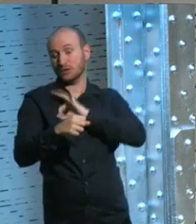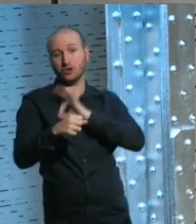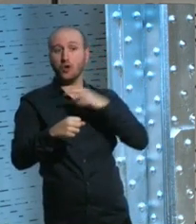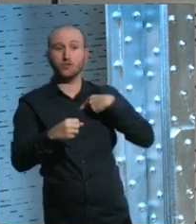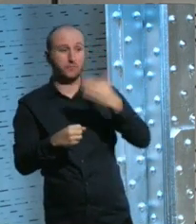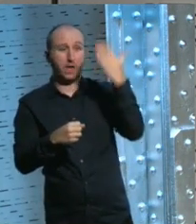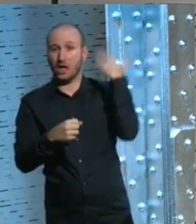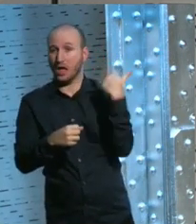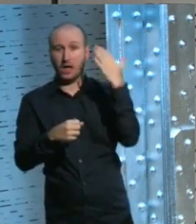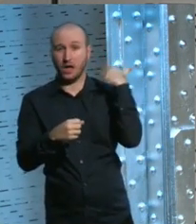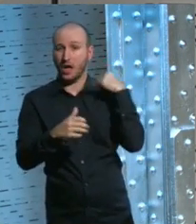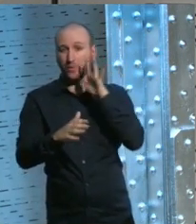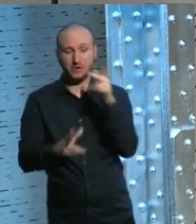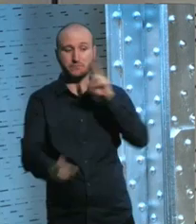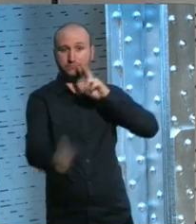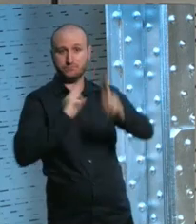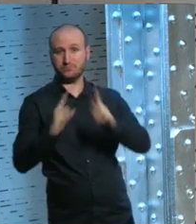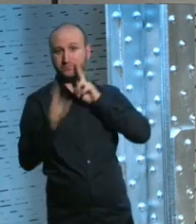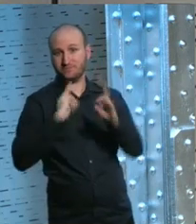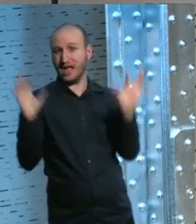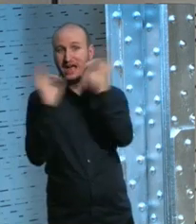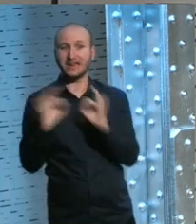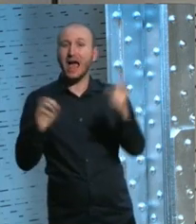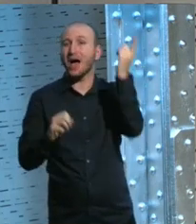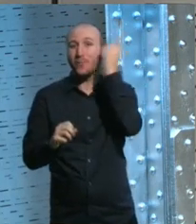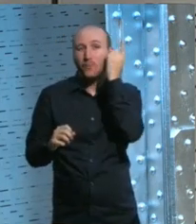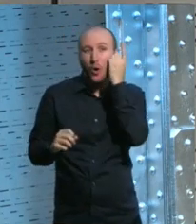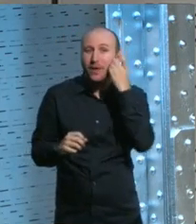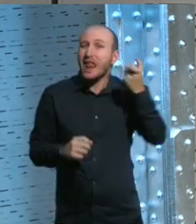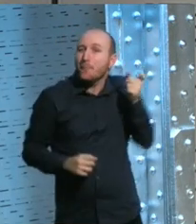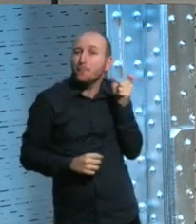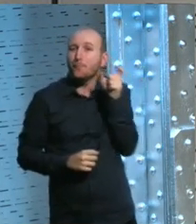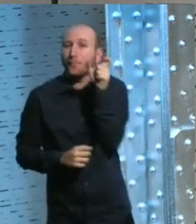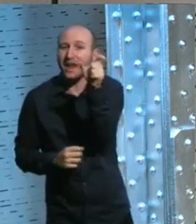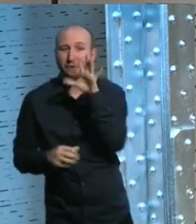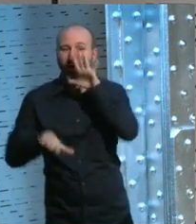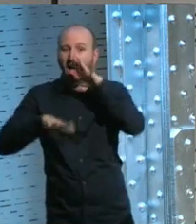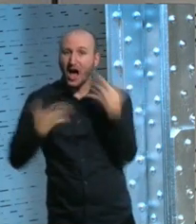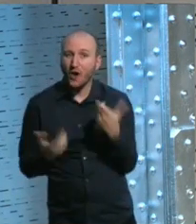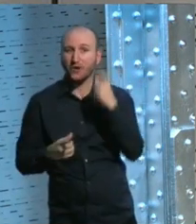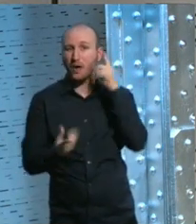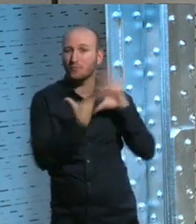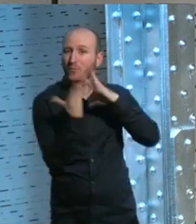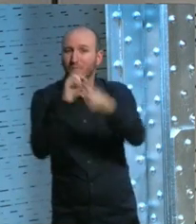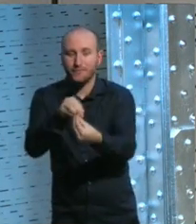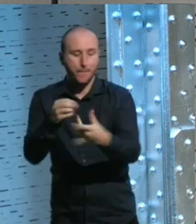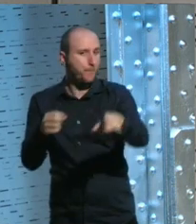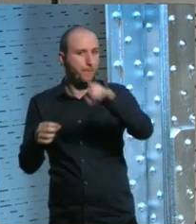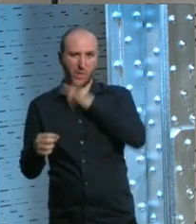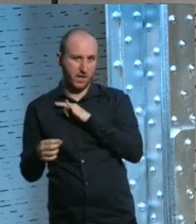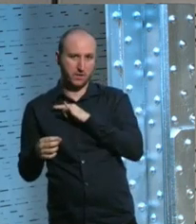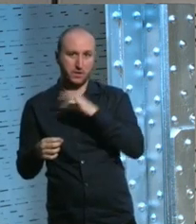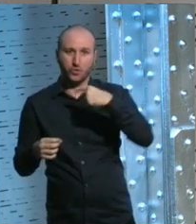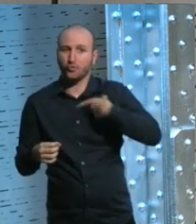tengo respuesta desde hace años, móvil es una muy mala palabra para hablar de lo que está pasando. Yo ya prefiero hablar